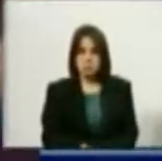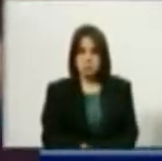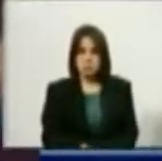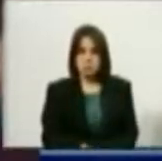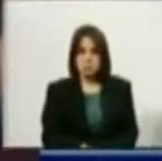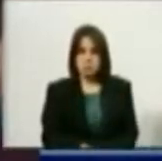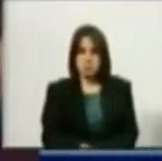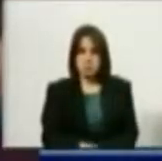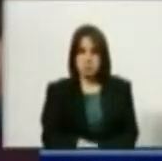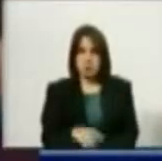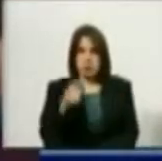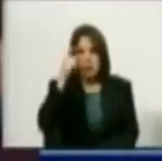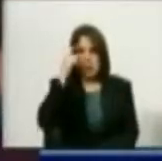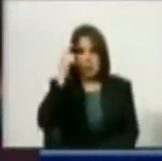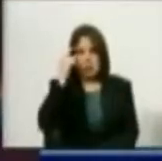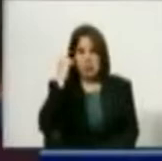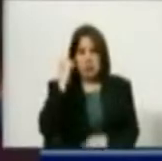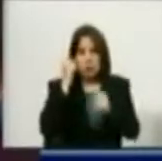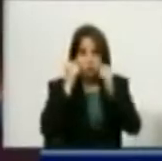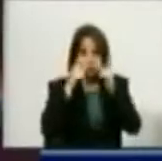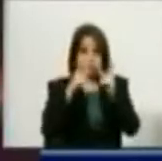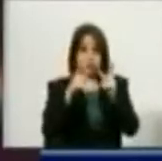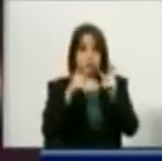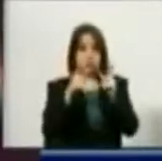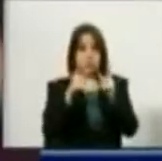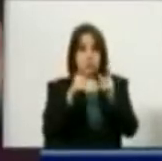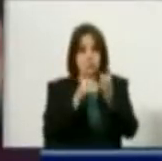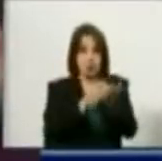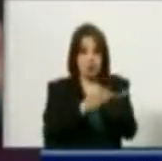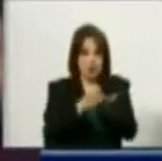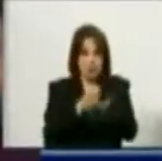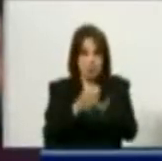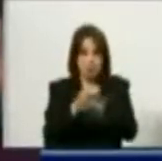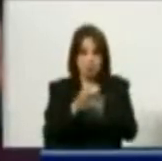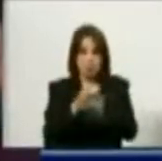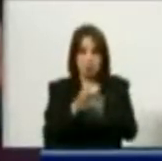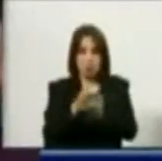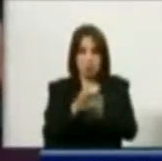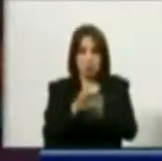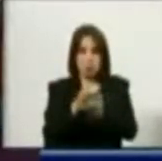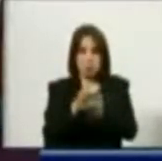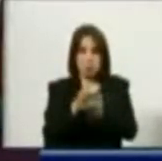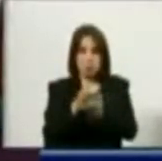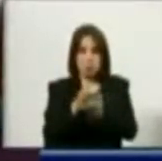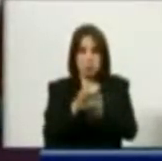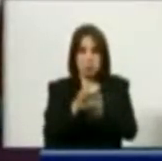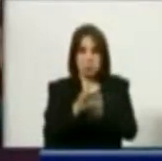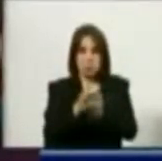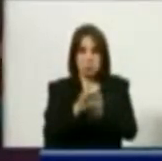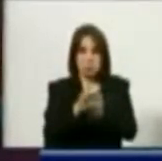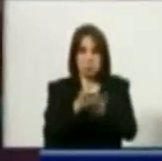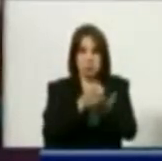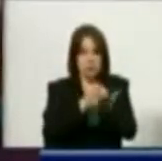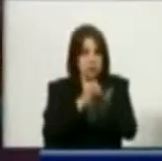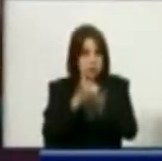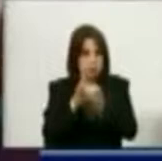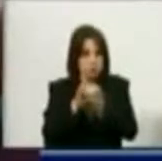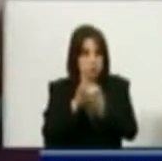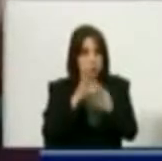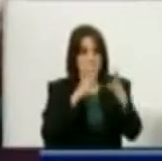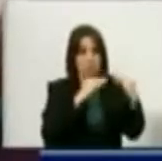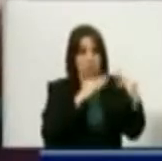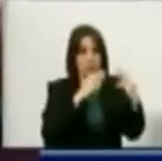aquel día despertó un camino amaneció un camino apareció una